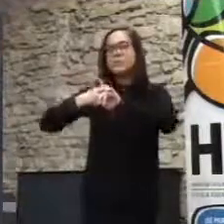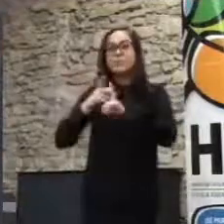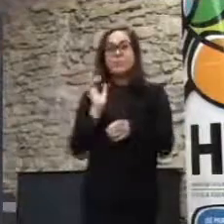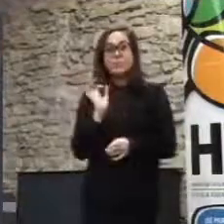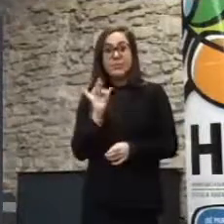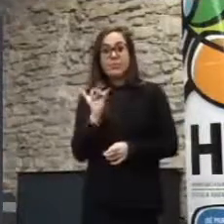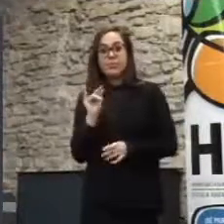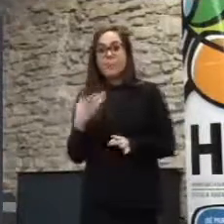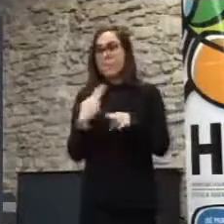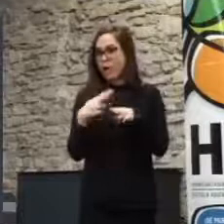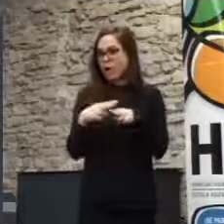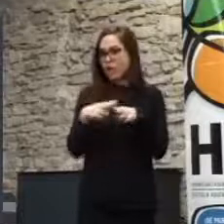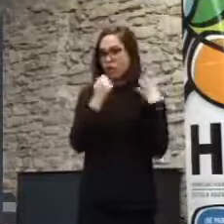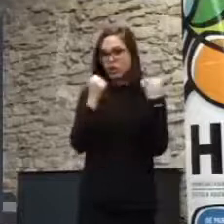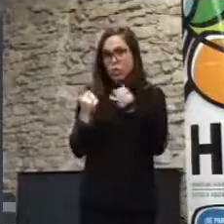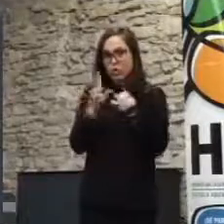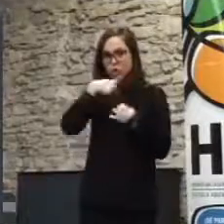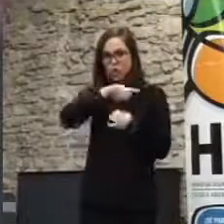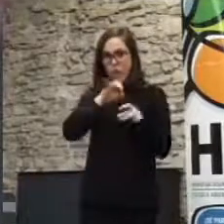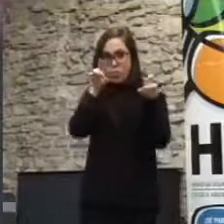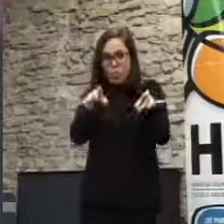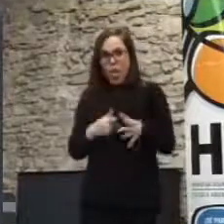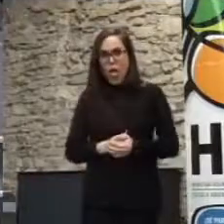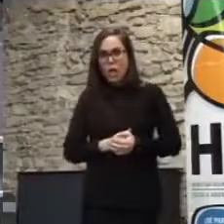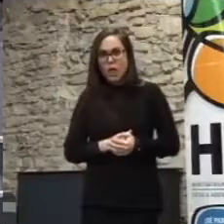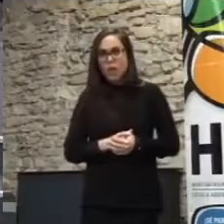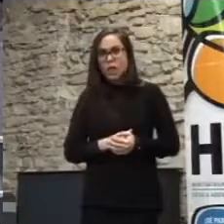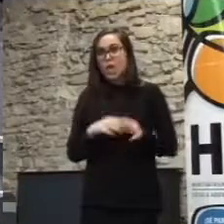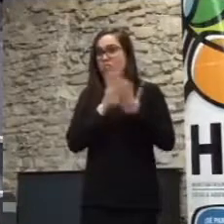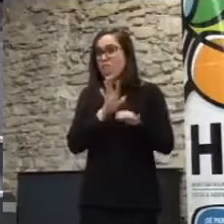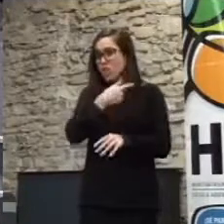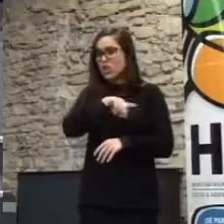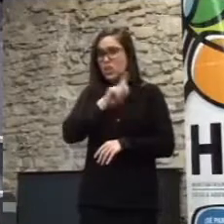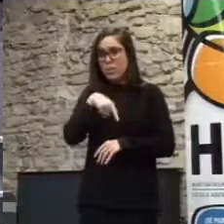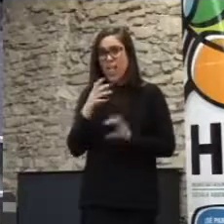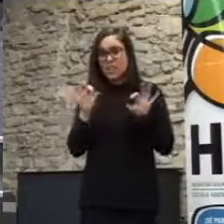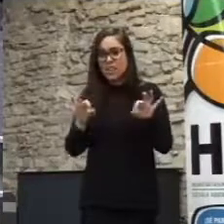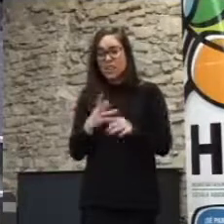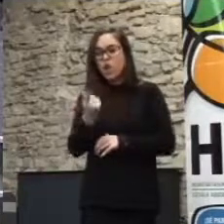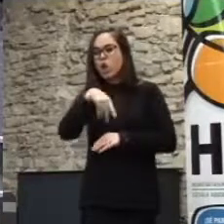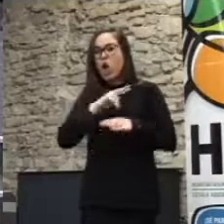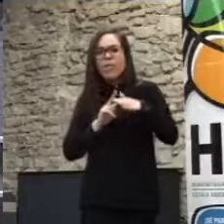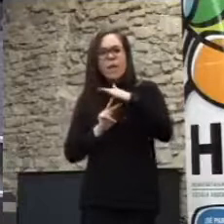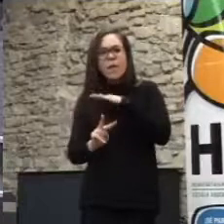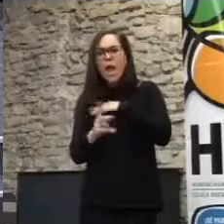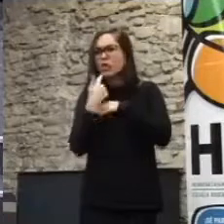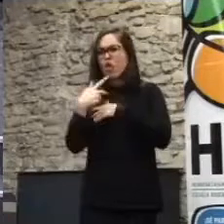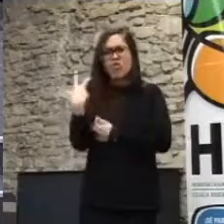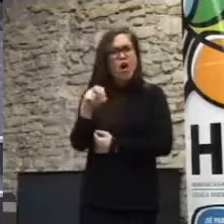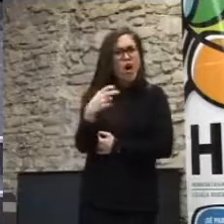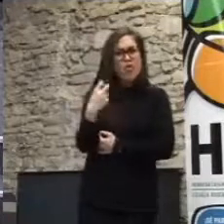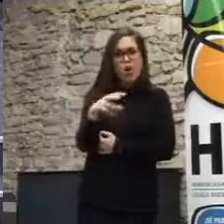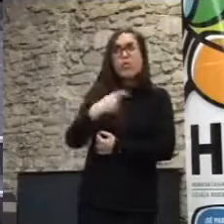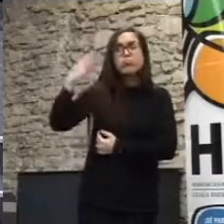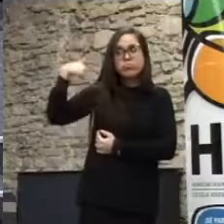y las instituciones son como nosotros, ¿eh? Y al final nosotros somos así. Yo he sido la primera que he dicho que con el tranvía, yo dije, no, no, por Dios, no, el tranvía, no. Y